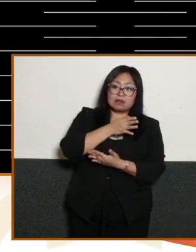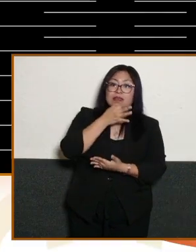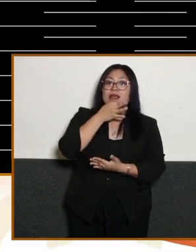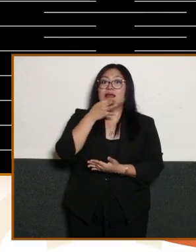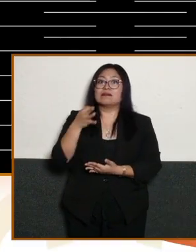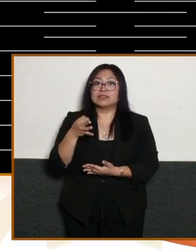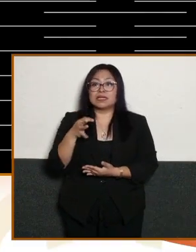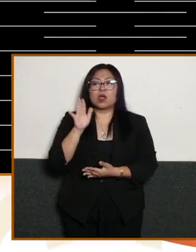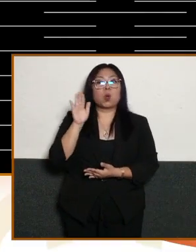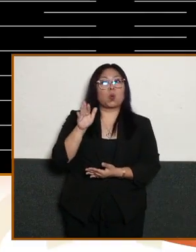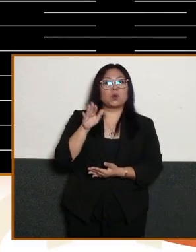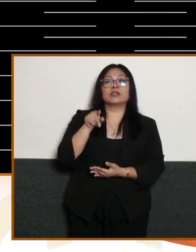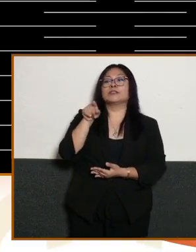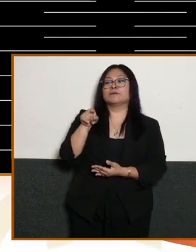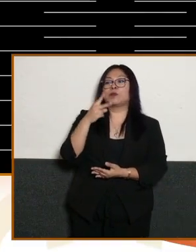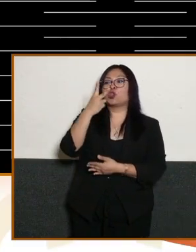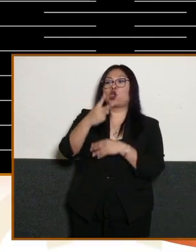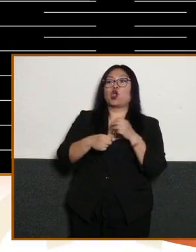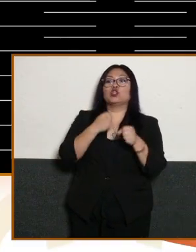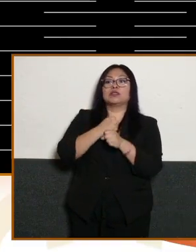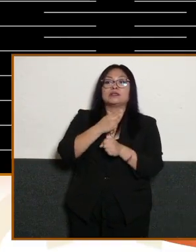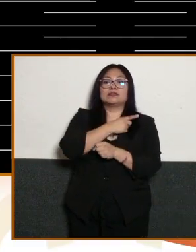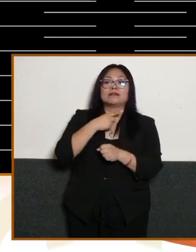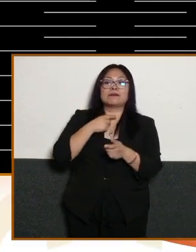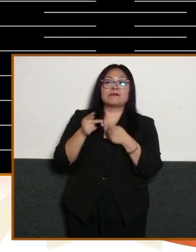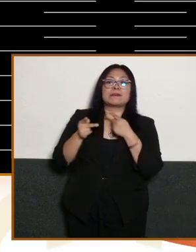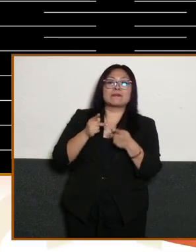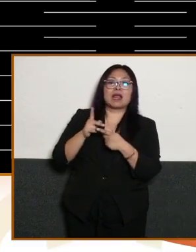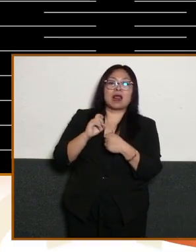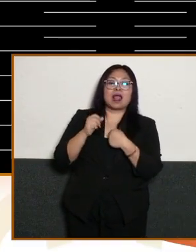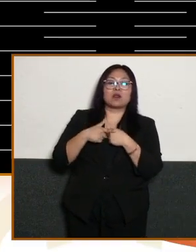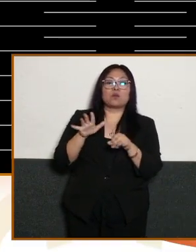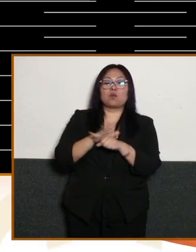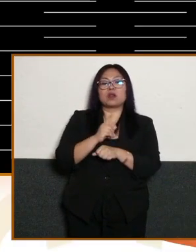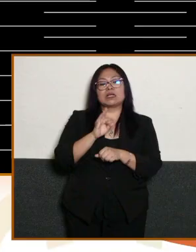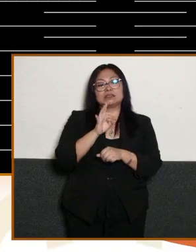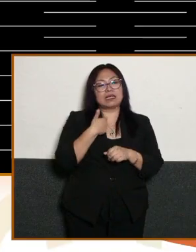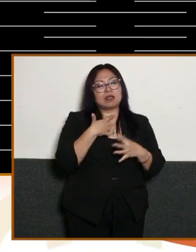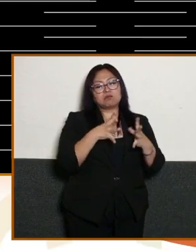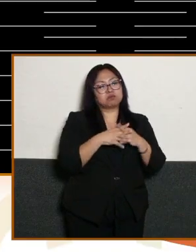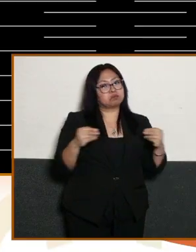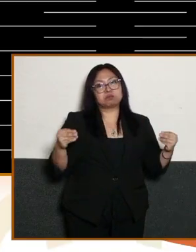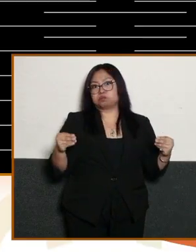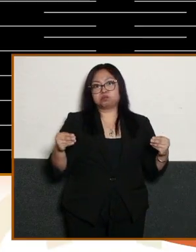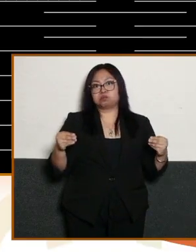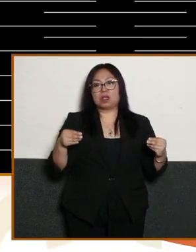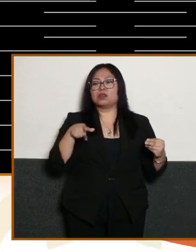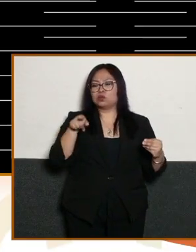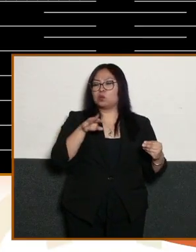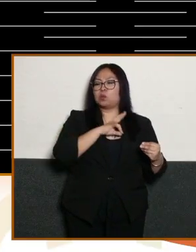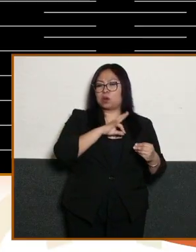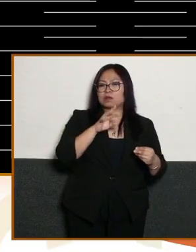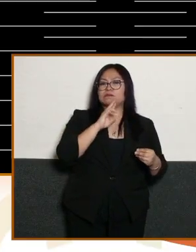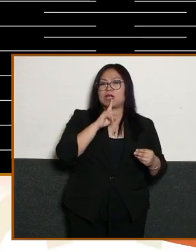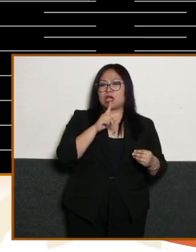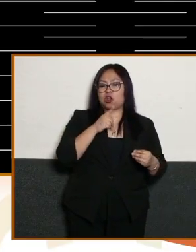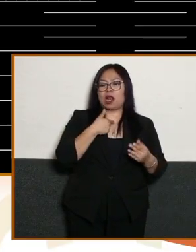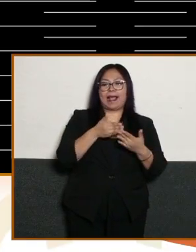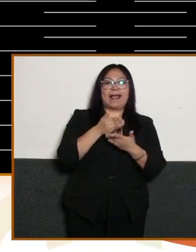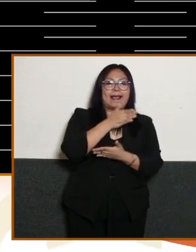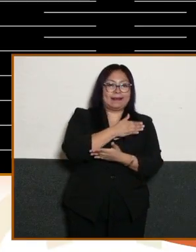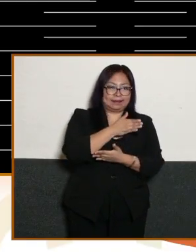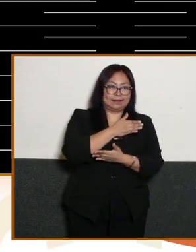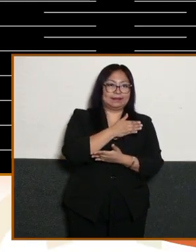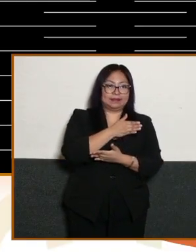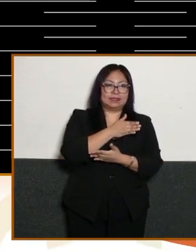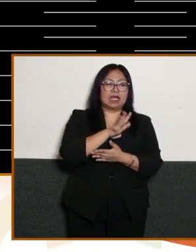oiga, usted tiene 2 años para prepararse en otra cosa que no va a desaparecer, prepárese para esto. Porque tampoco